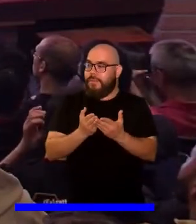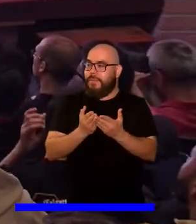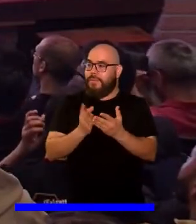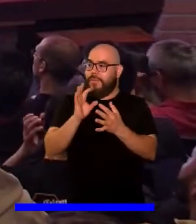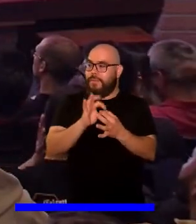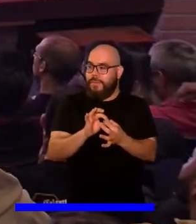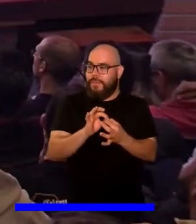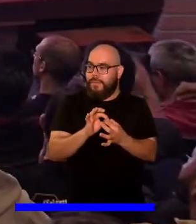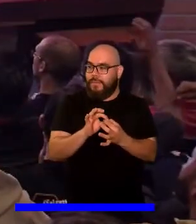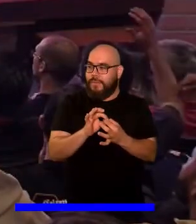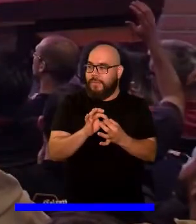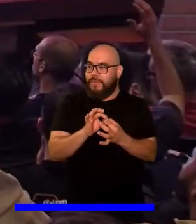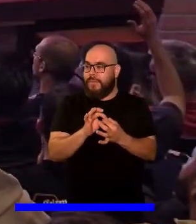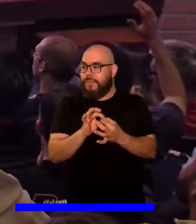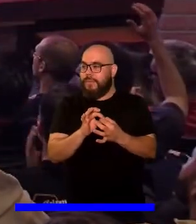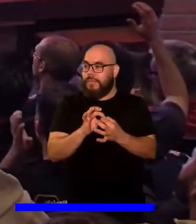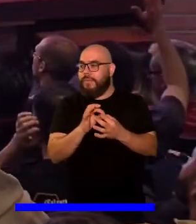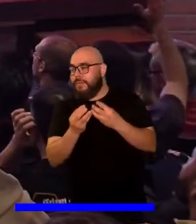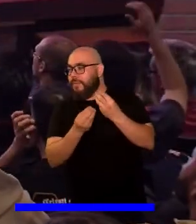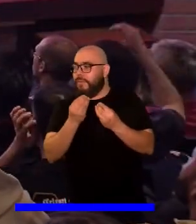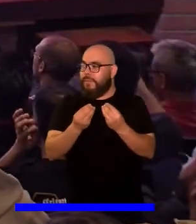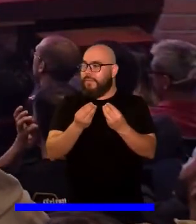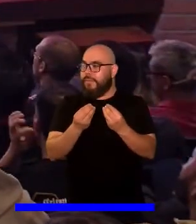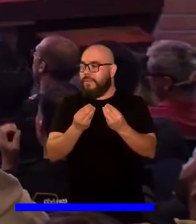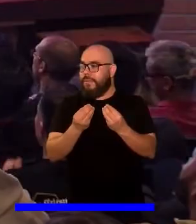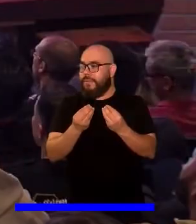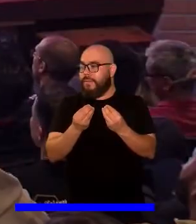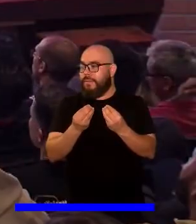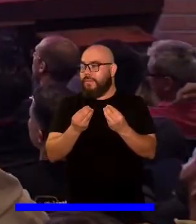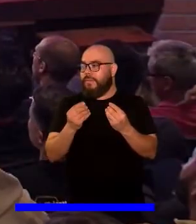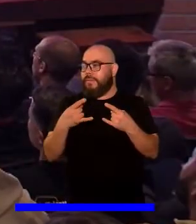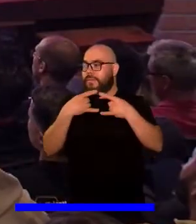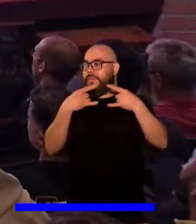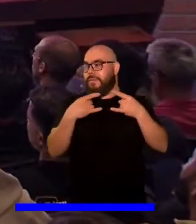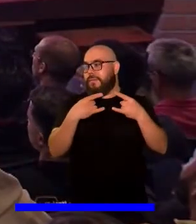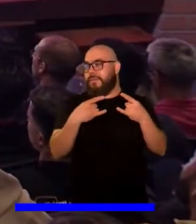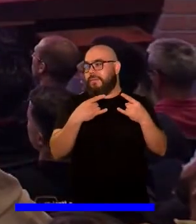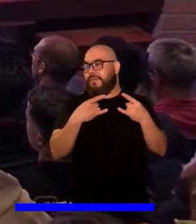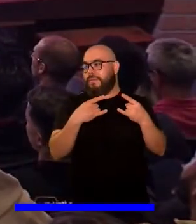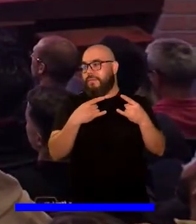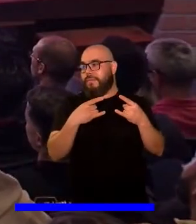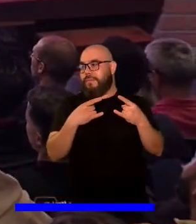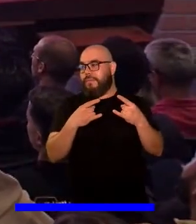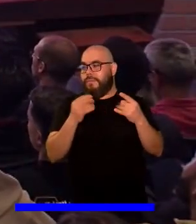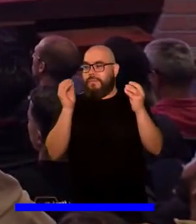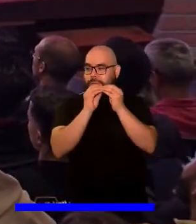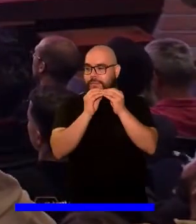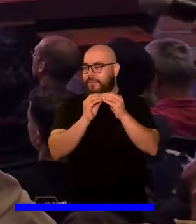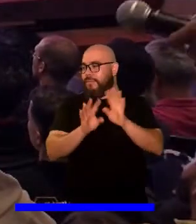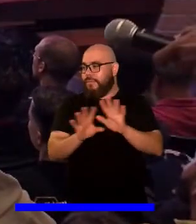trajeron, lo que pudieron hacer. ¿Se lo damos Los o no? tensores, no fueron los tensores. No, había algo más.